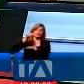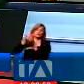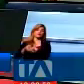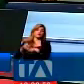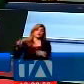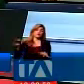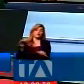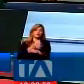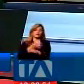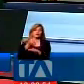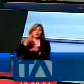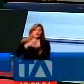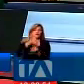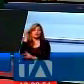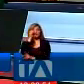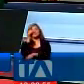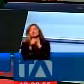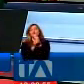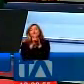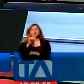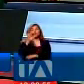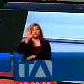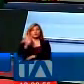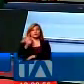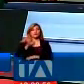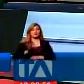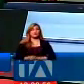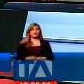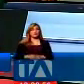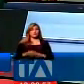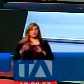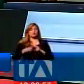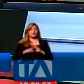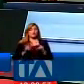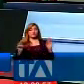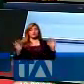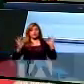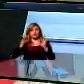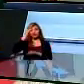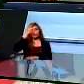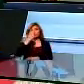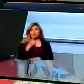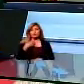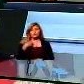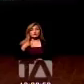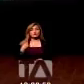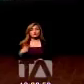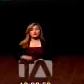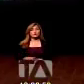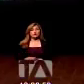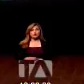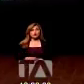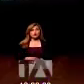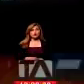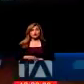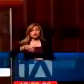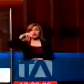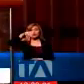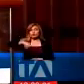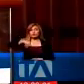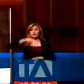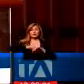sus funciones por los hechos de octubre del 2019. Las bancadas empiezan a reunirse para tomar decisiones. Este martes